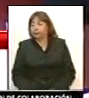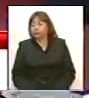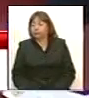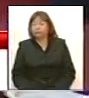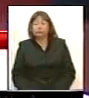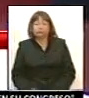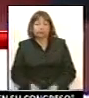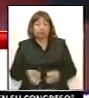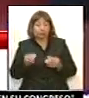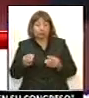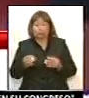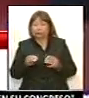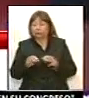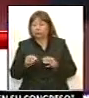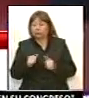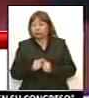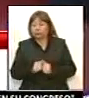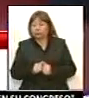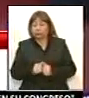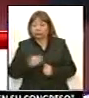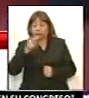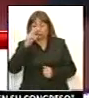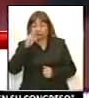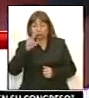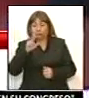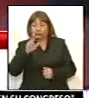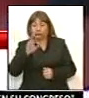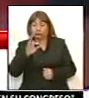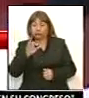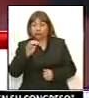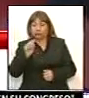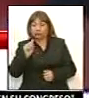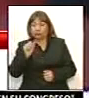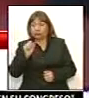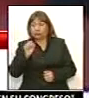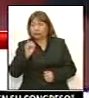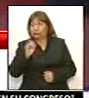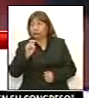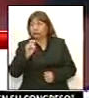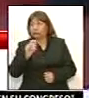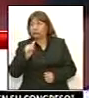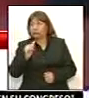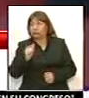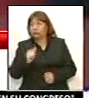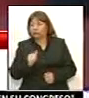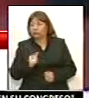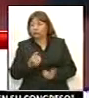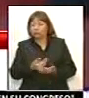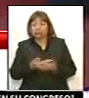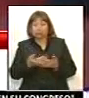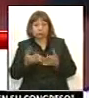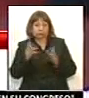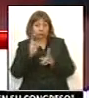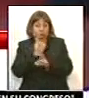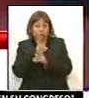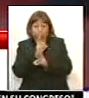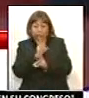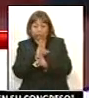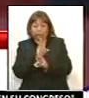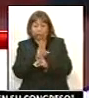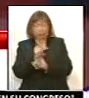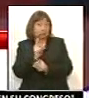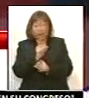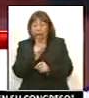reflejan claramente una mirada, pues, hasta fascista, como lo hemos visto en algunos de los discursos, ¿no? Pero yo creo que hay que cuidarnos de que